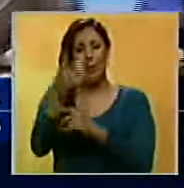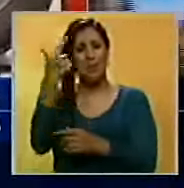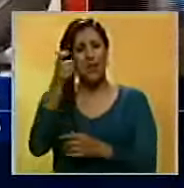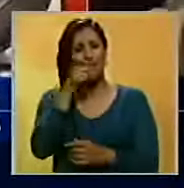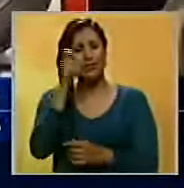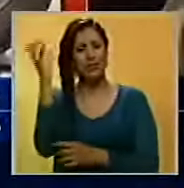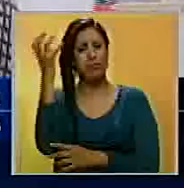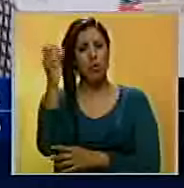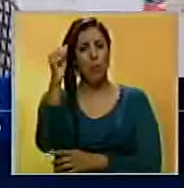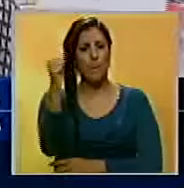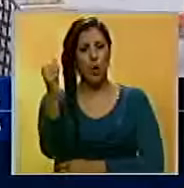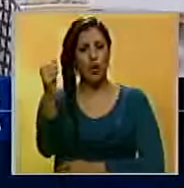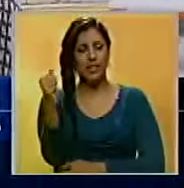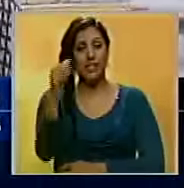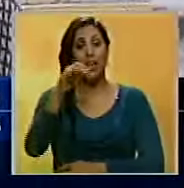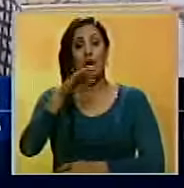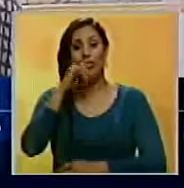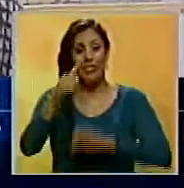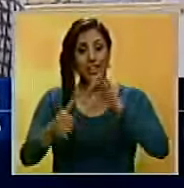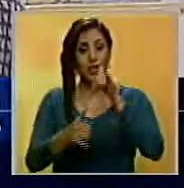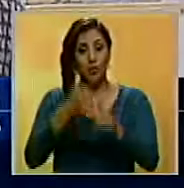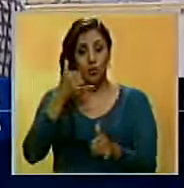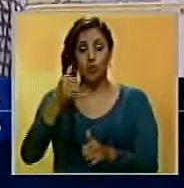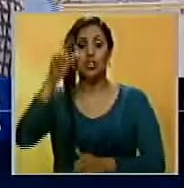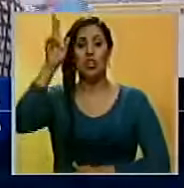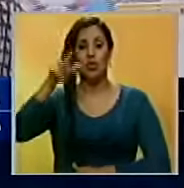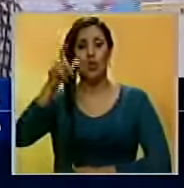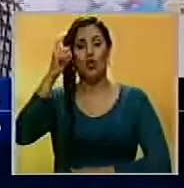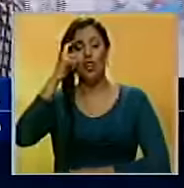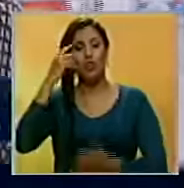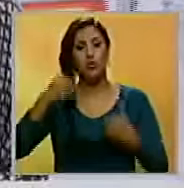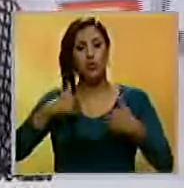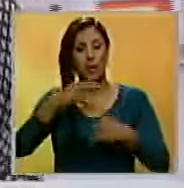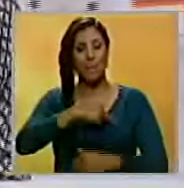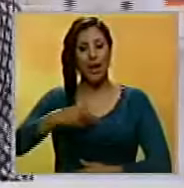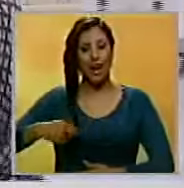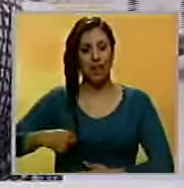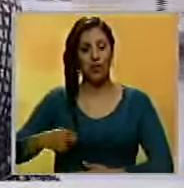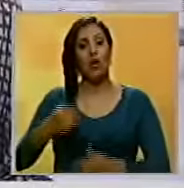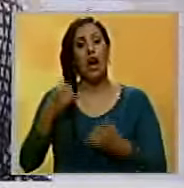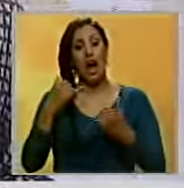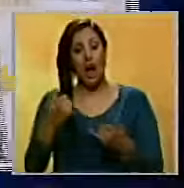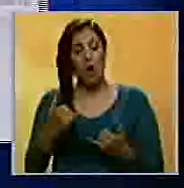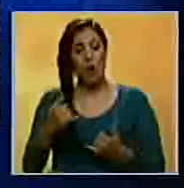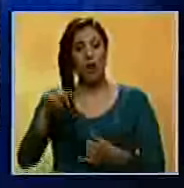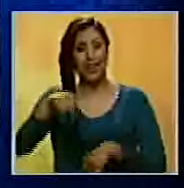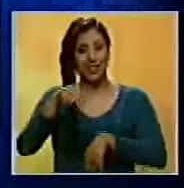más patrullaje policial, pues denuncian que a diario son víctimas de LAMPA. Es el reporte